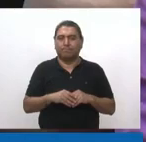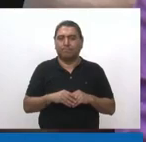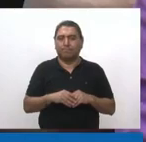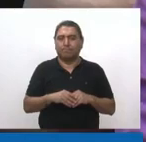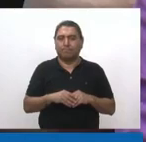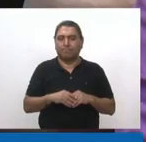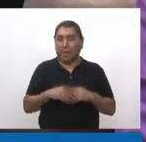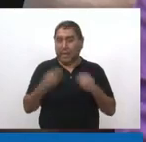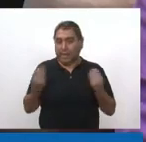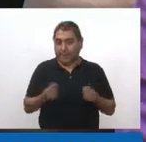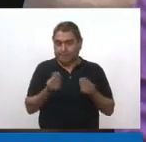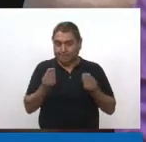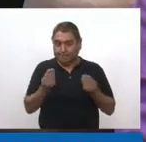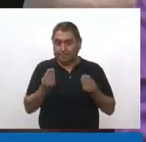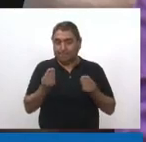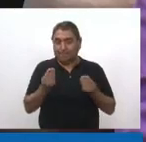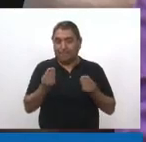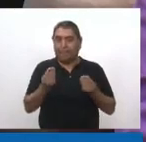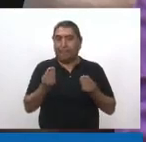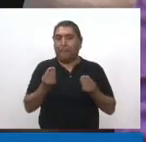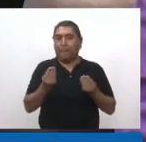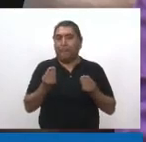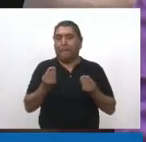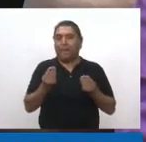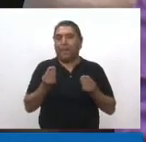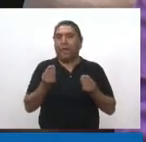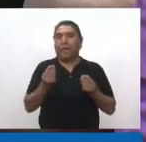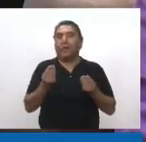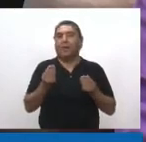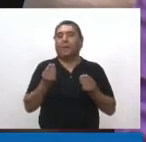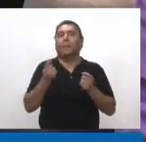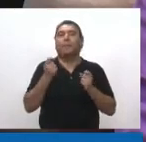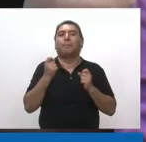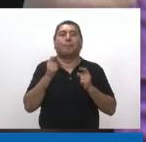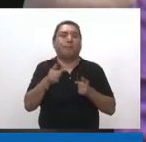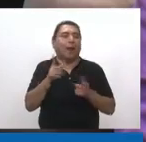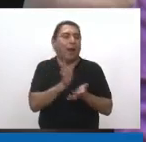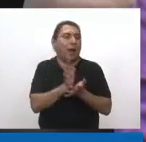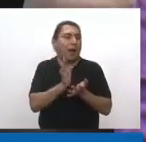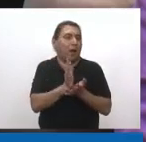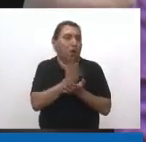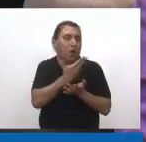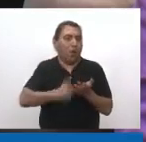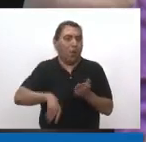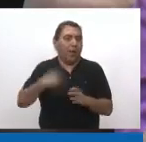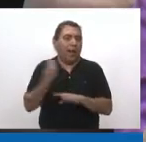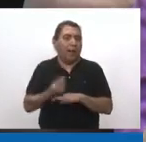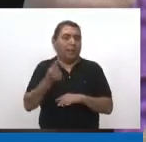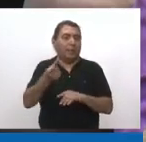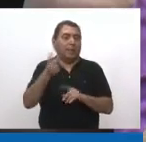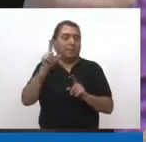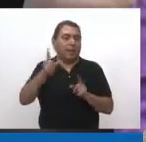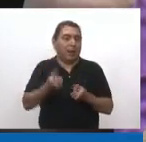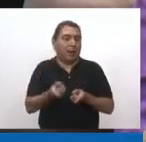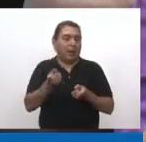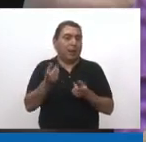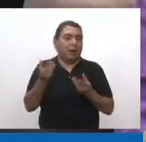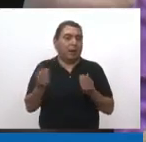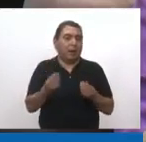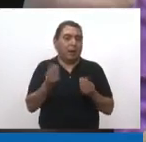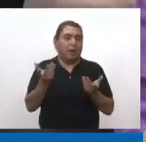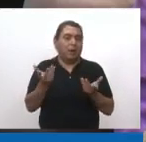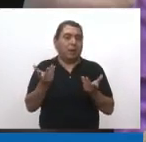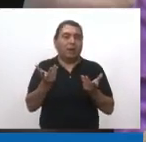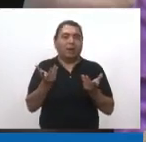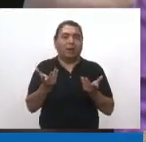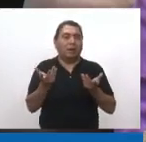se manifieste en cabeza de un gobernante con vocación de tirano o con que